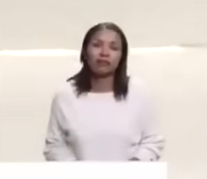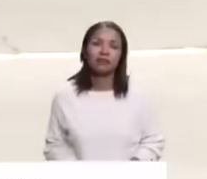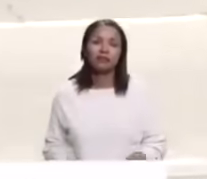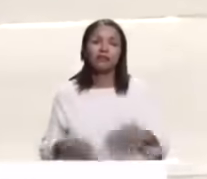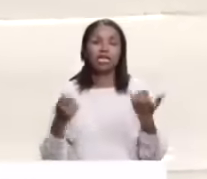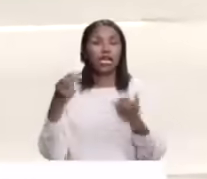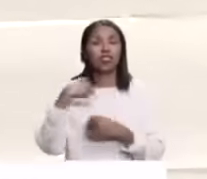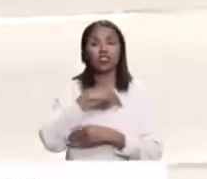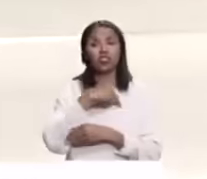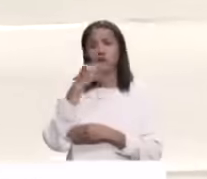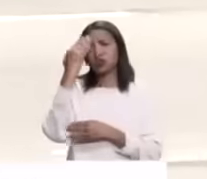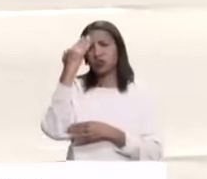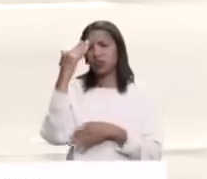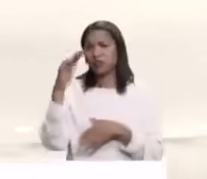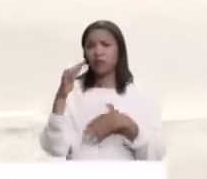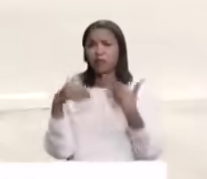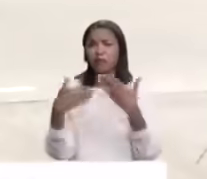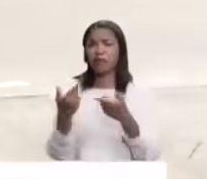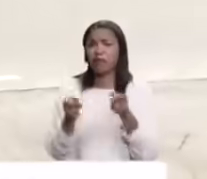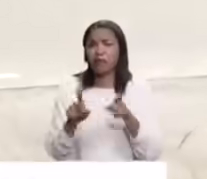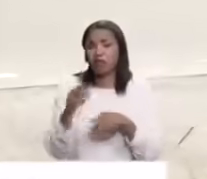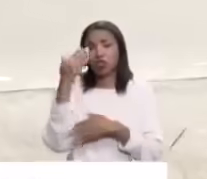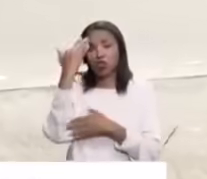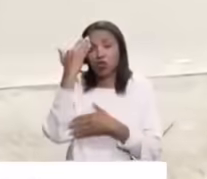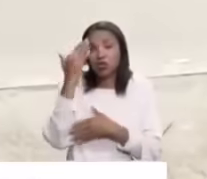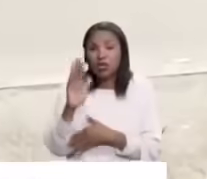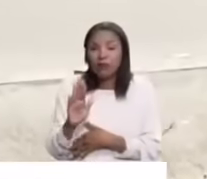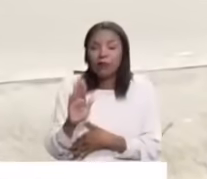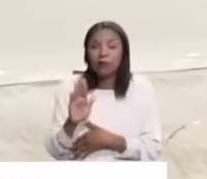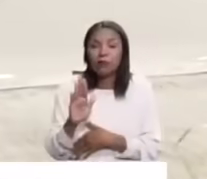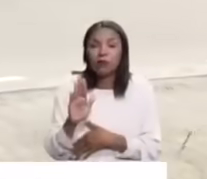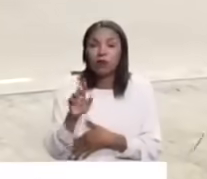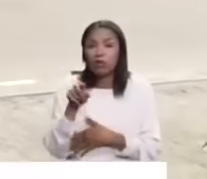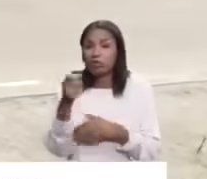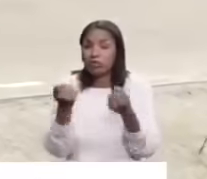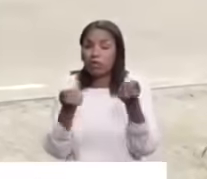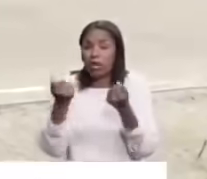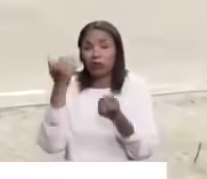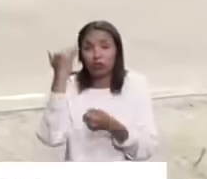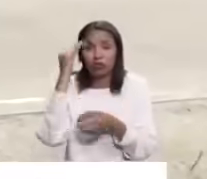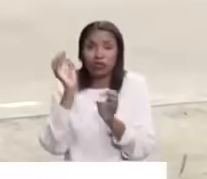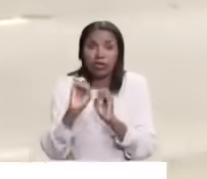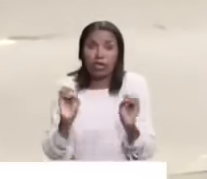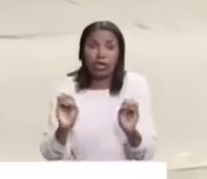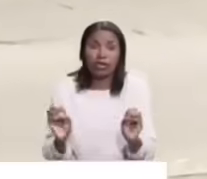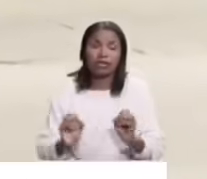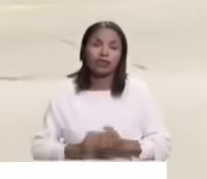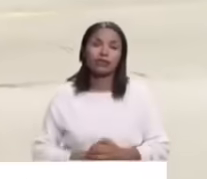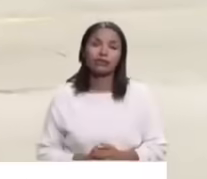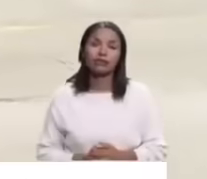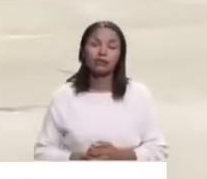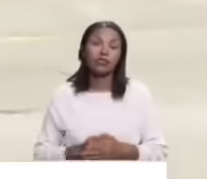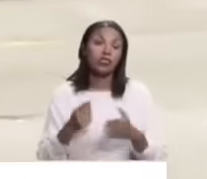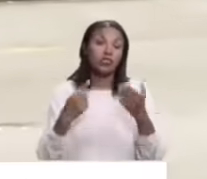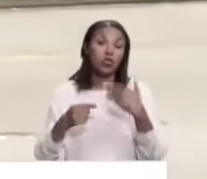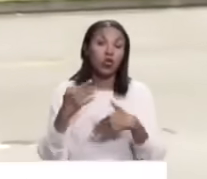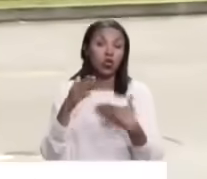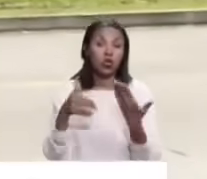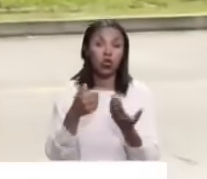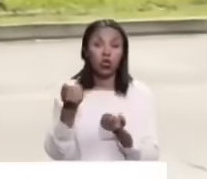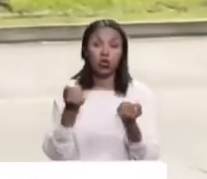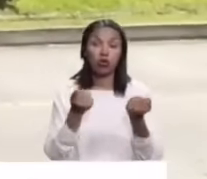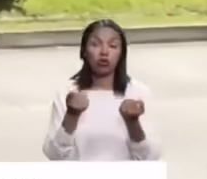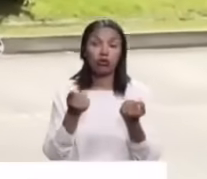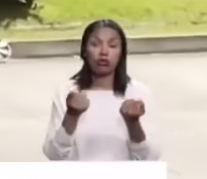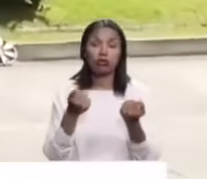no tenemos una información exacta sobre lo que acontece con respecto al automóvil en cuestión. Solamente sabemos que todos los conductores